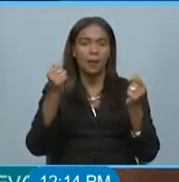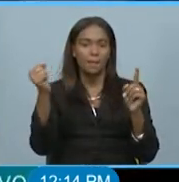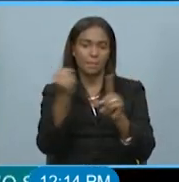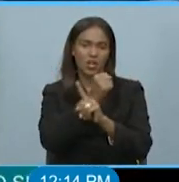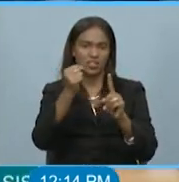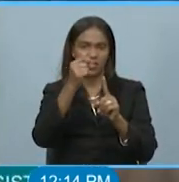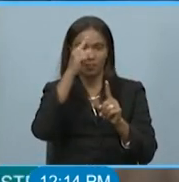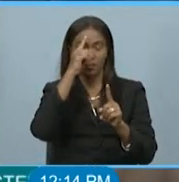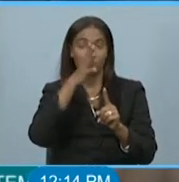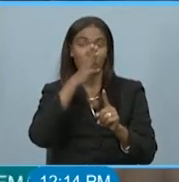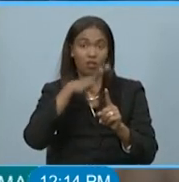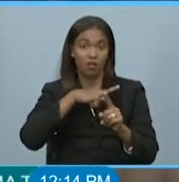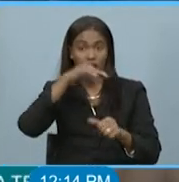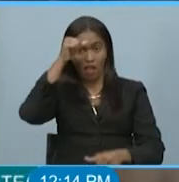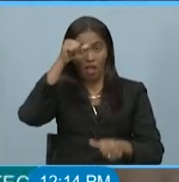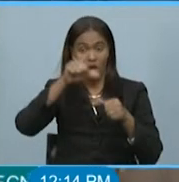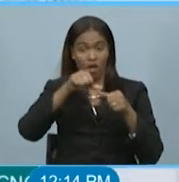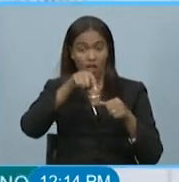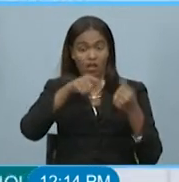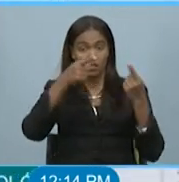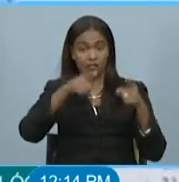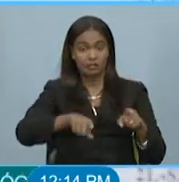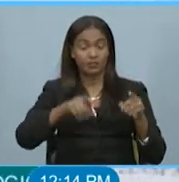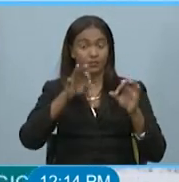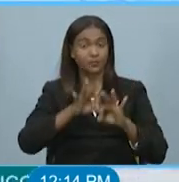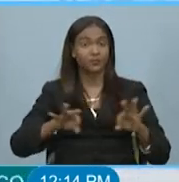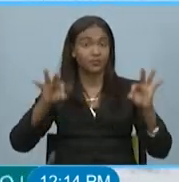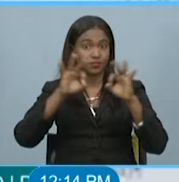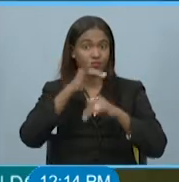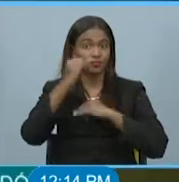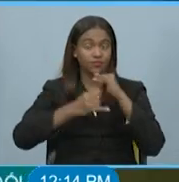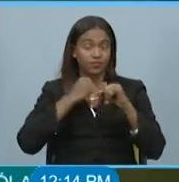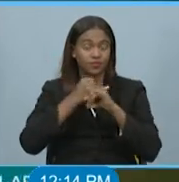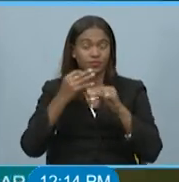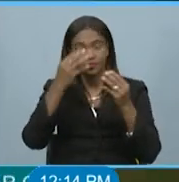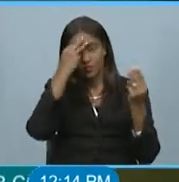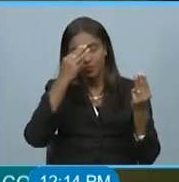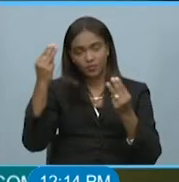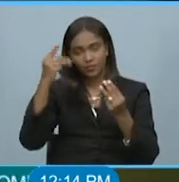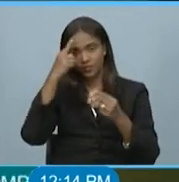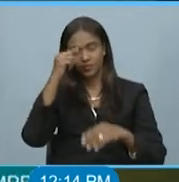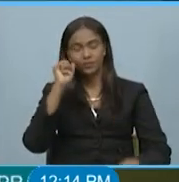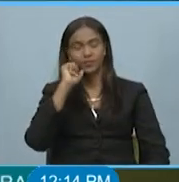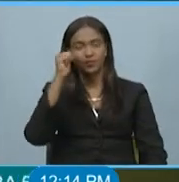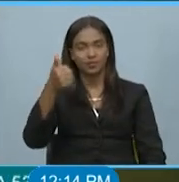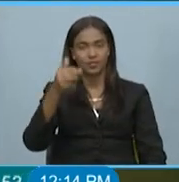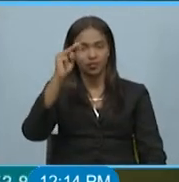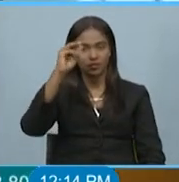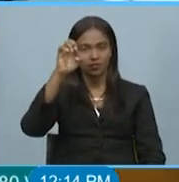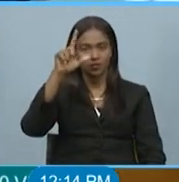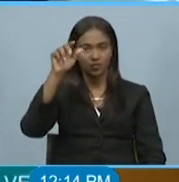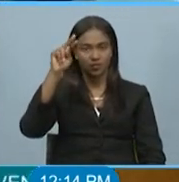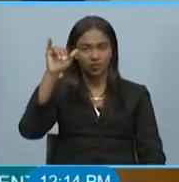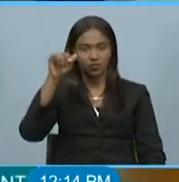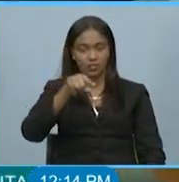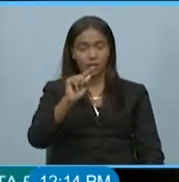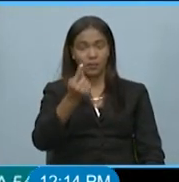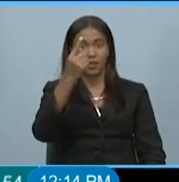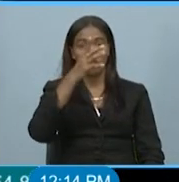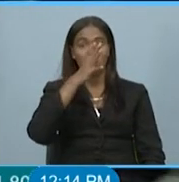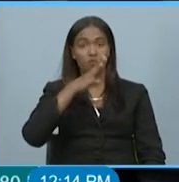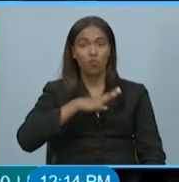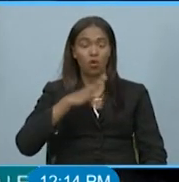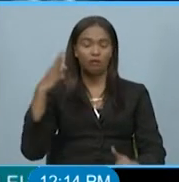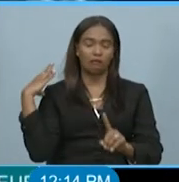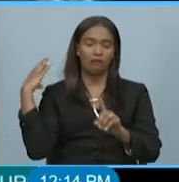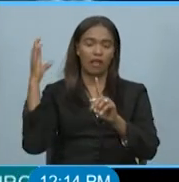Mujer. Recuerden que es un evento internacional. Se conmemora en el día de mañana. Meloni, quien es la primera mujer en ocupar el